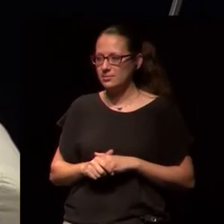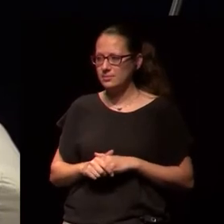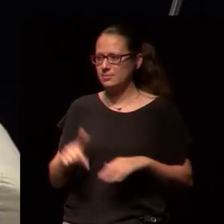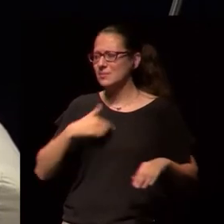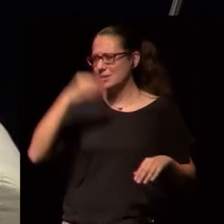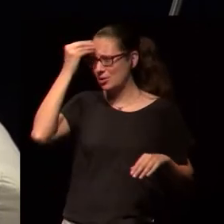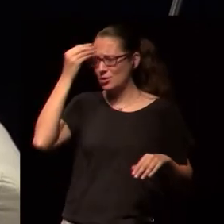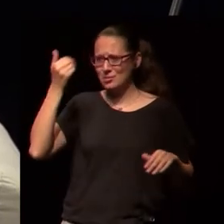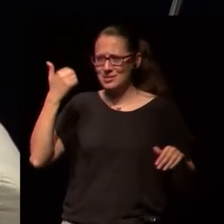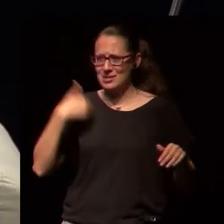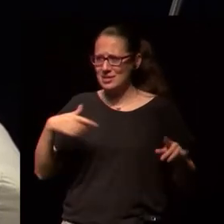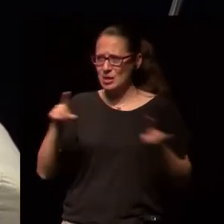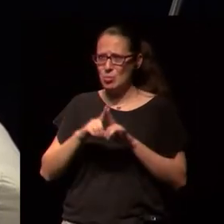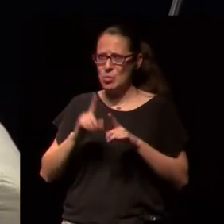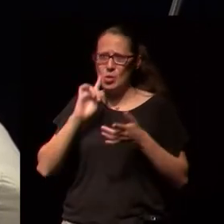rumbo